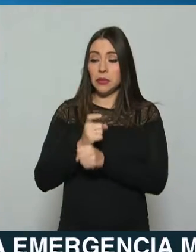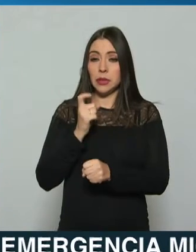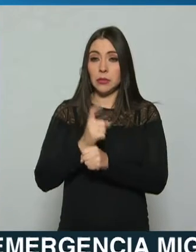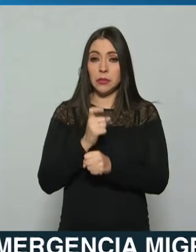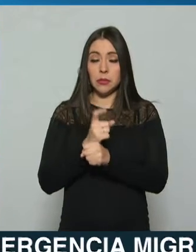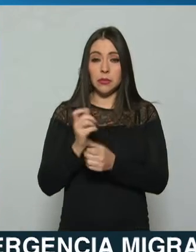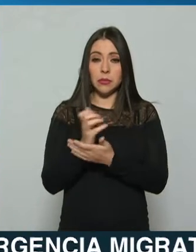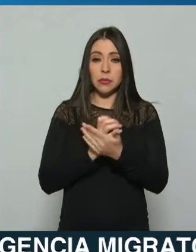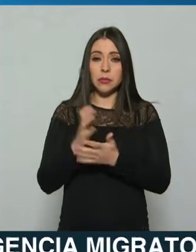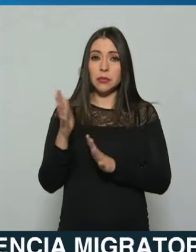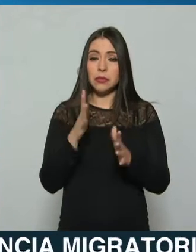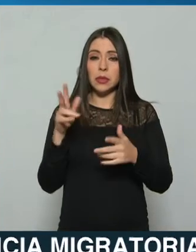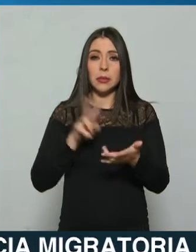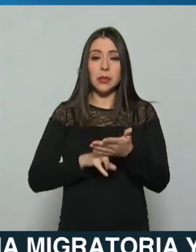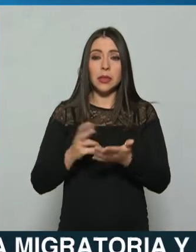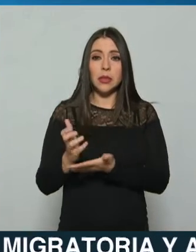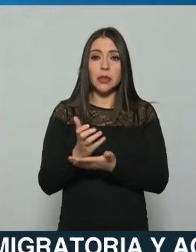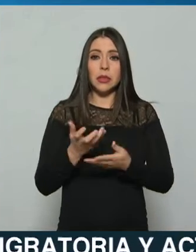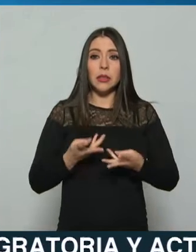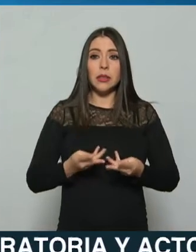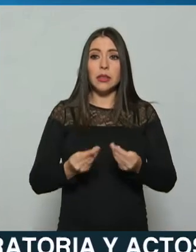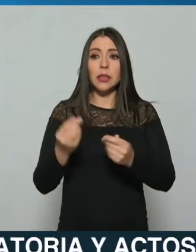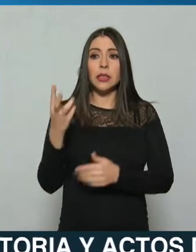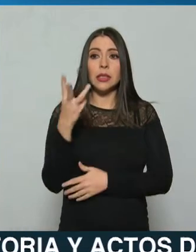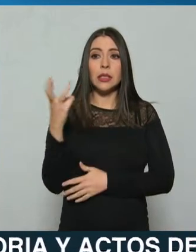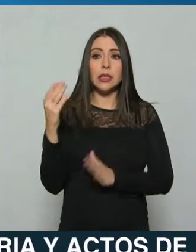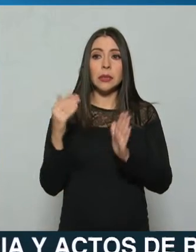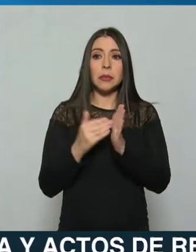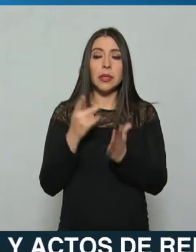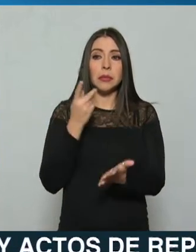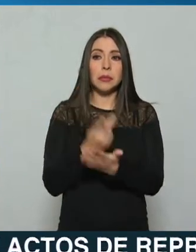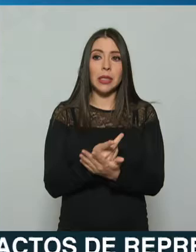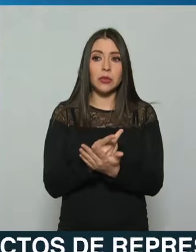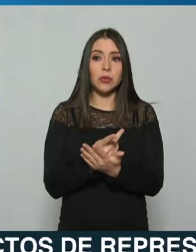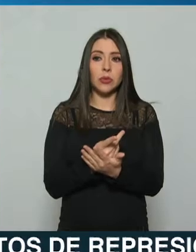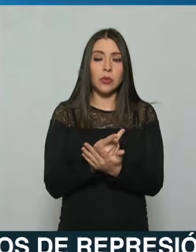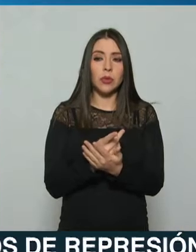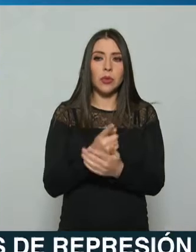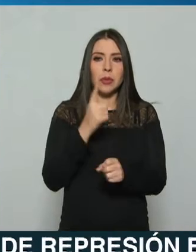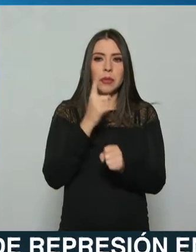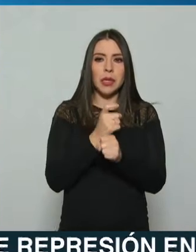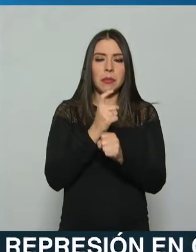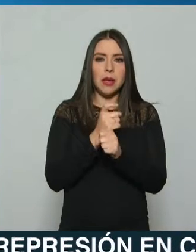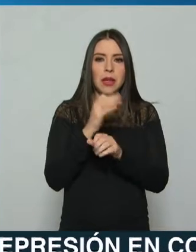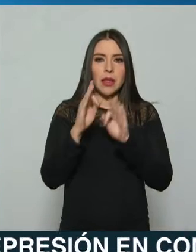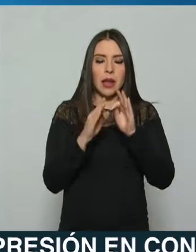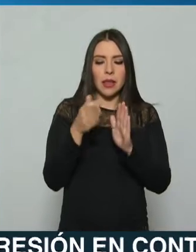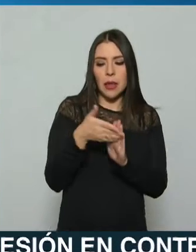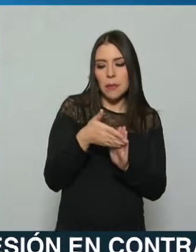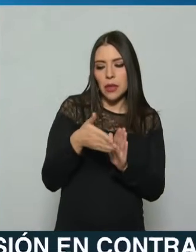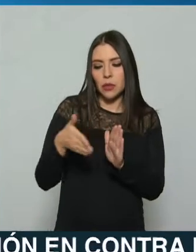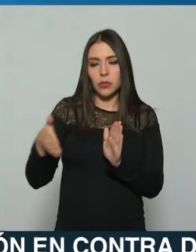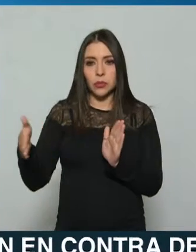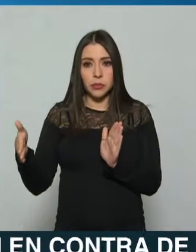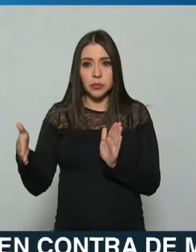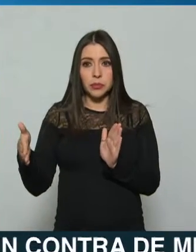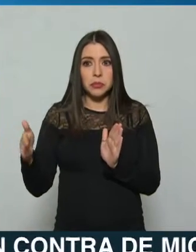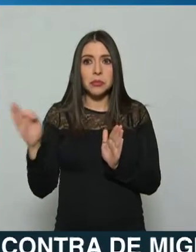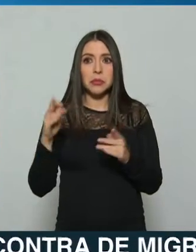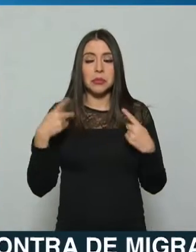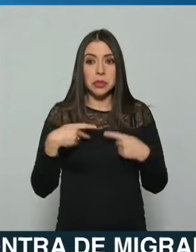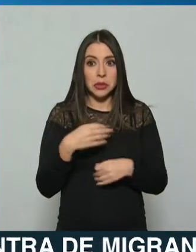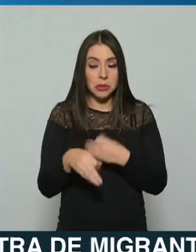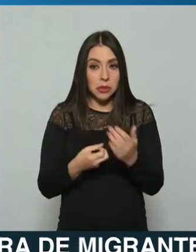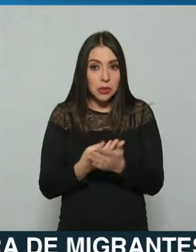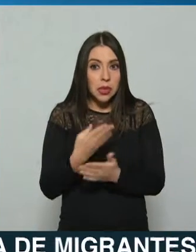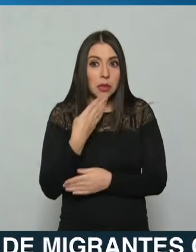300,000 pesos, ¿no? Okay. Entonces, no, eso es la primera línea de Okay. tratamiento. Si el paciente responde,